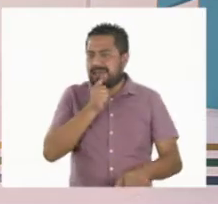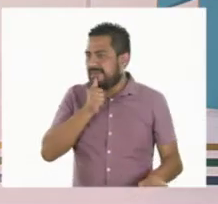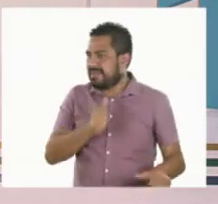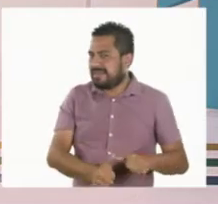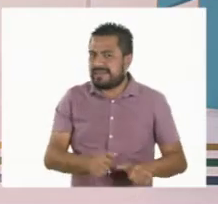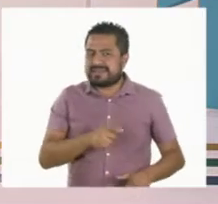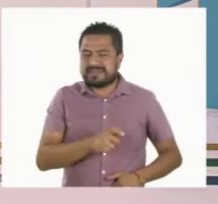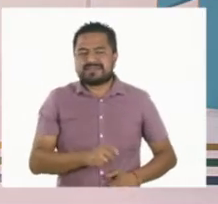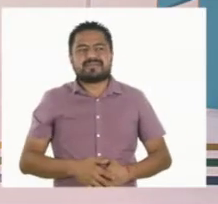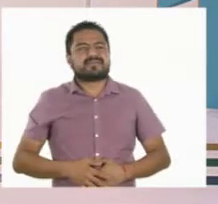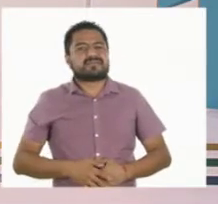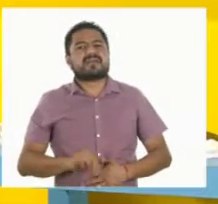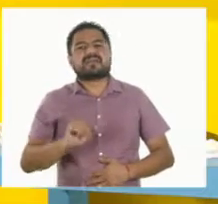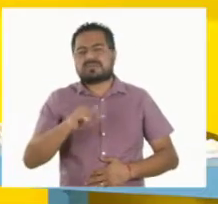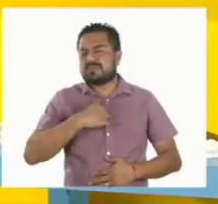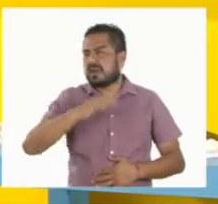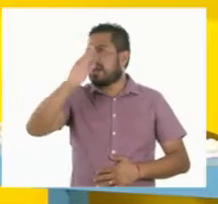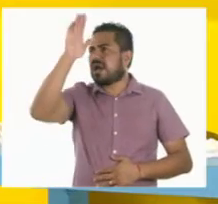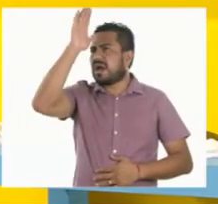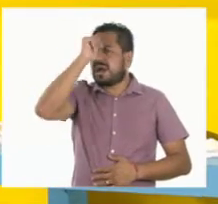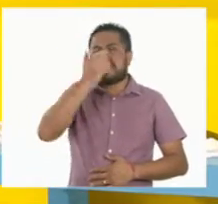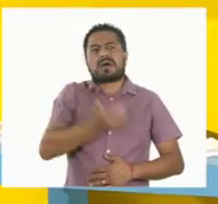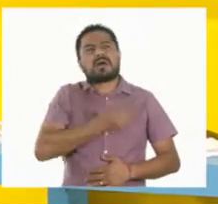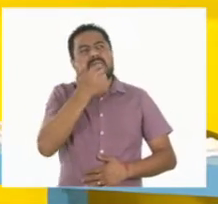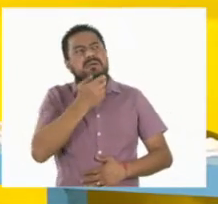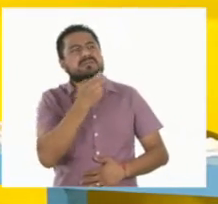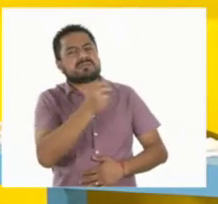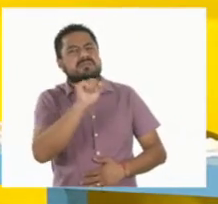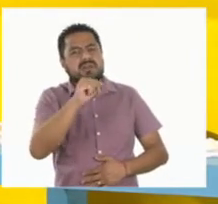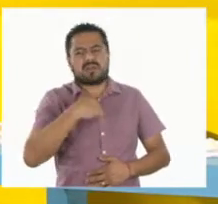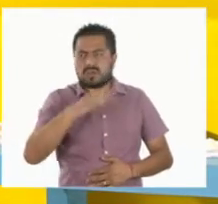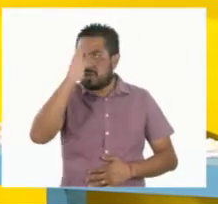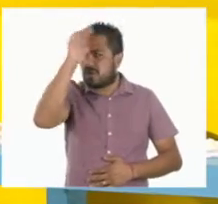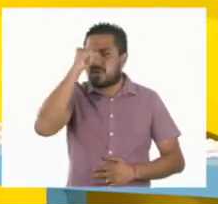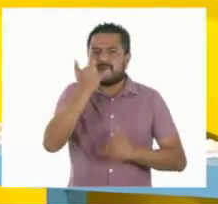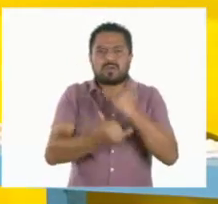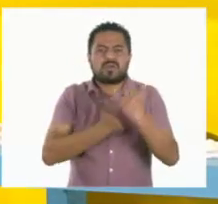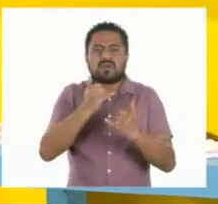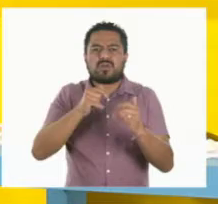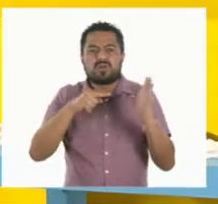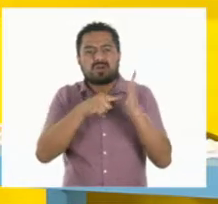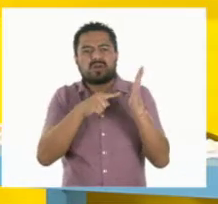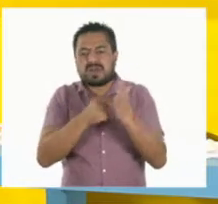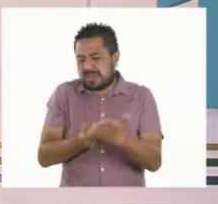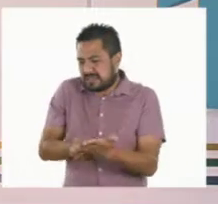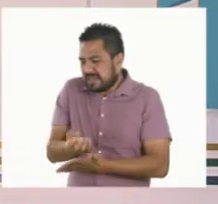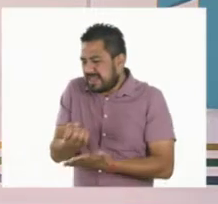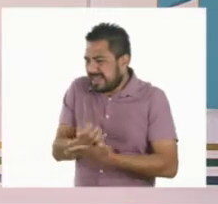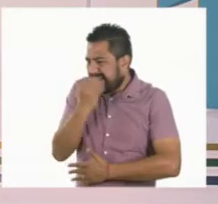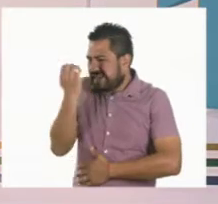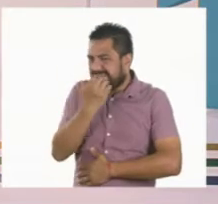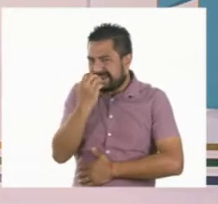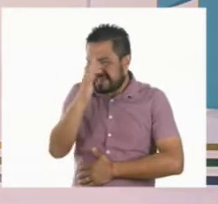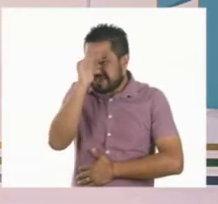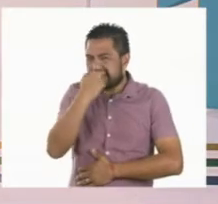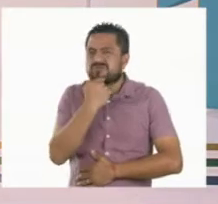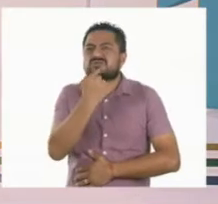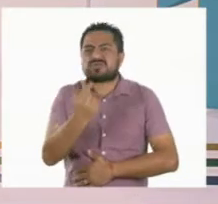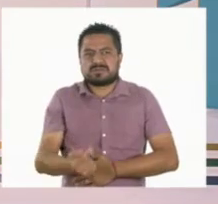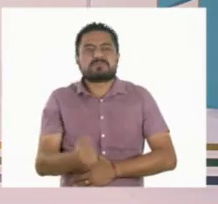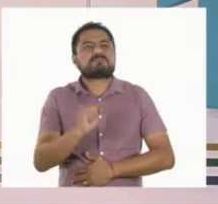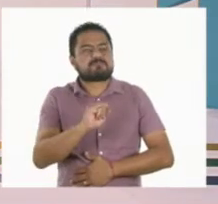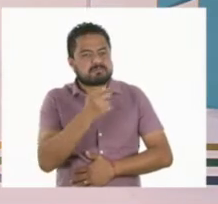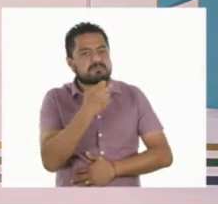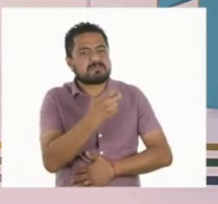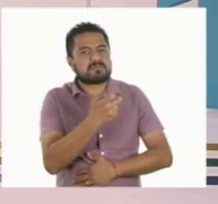Sí, esa, yo también me acordé de esa, es súper popular. Sí. Yo me acuerdo que la jugaba todos los recreos cuando era niña también. Así es, así es. Sí,